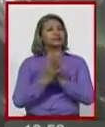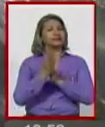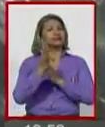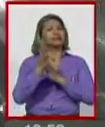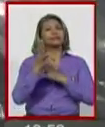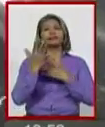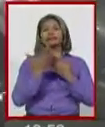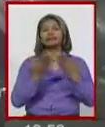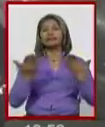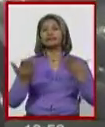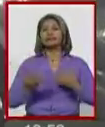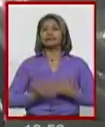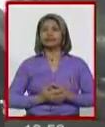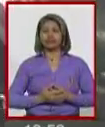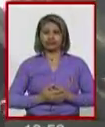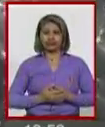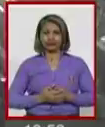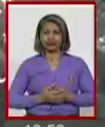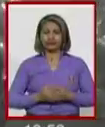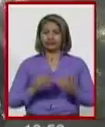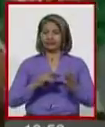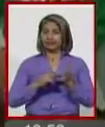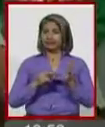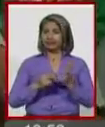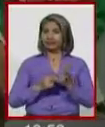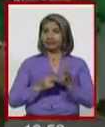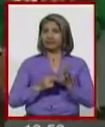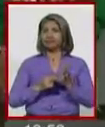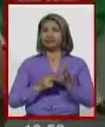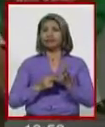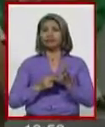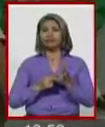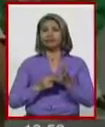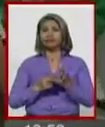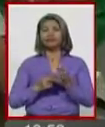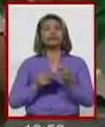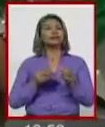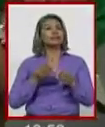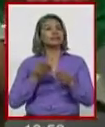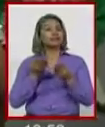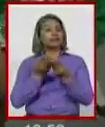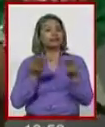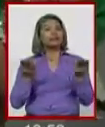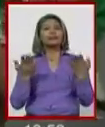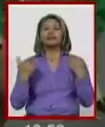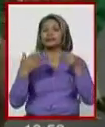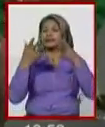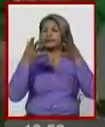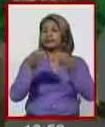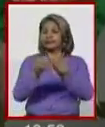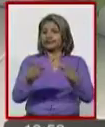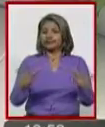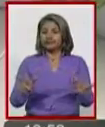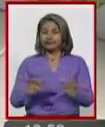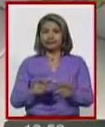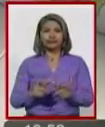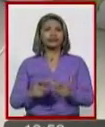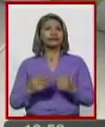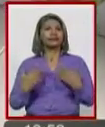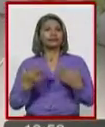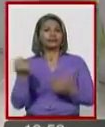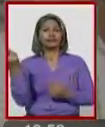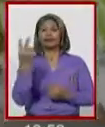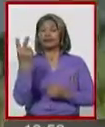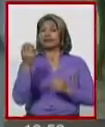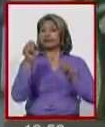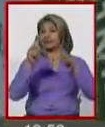manchas hemáticas que tienen un grado de correspondencia incluso con el arma homicida, que también es abandonada en el lugar. Hasta el momento,